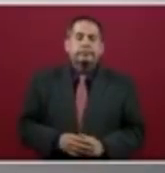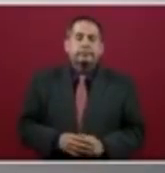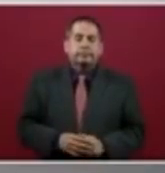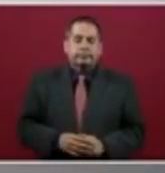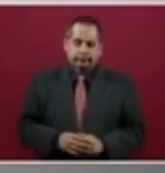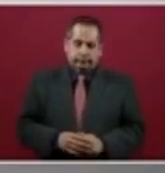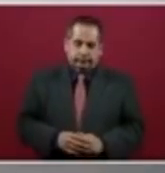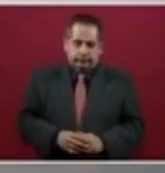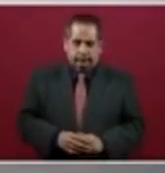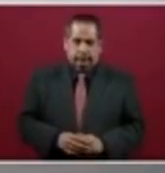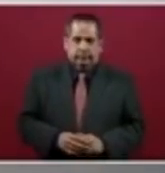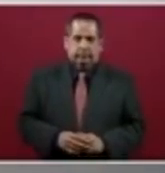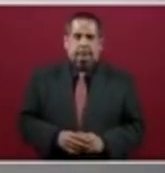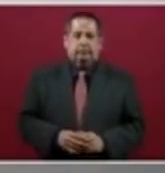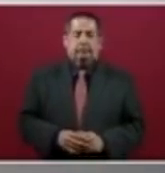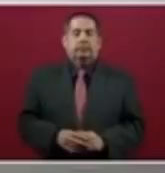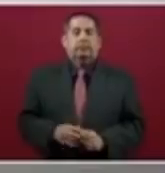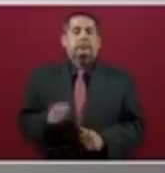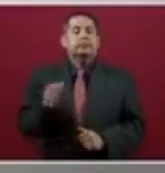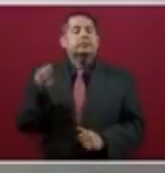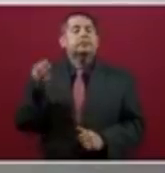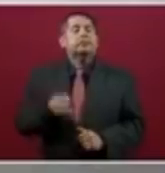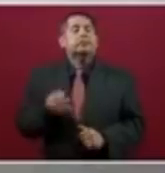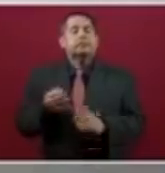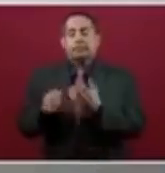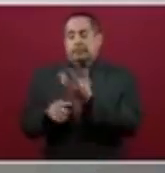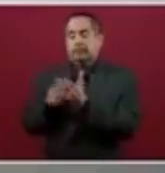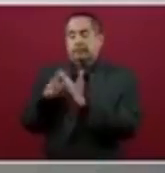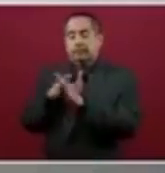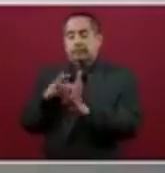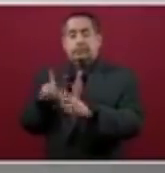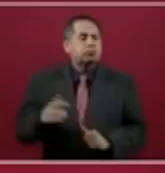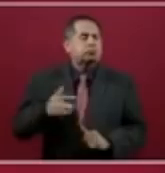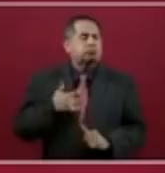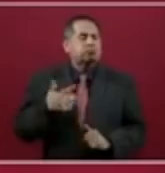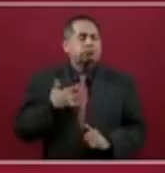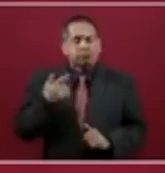Si se confirma que eran migrantes, eso sí.